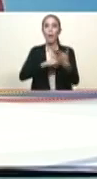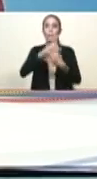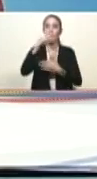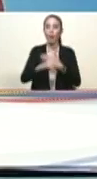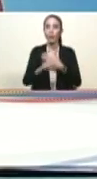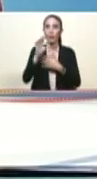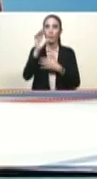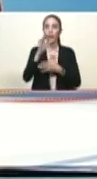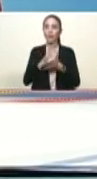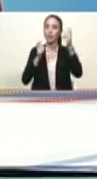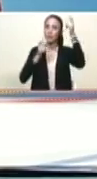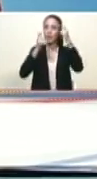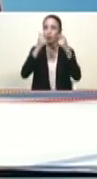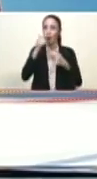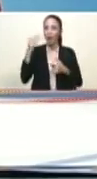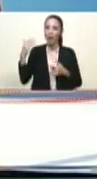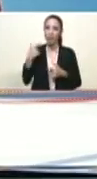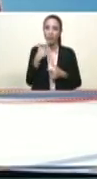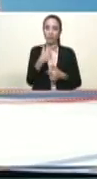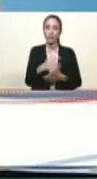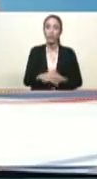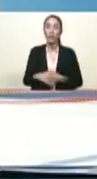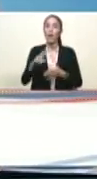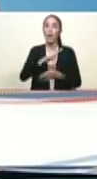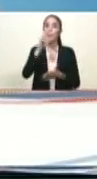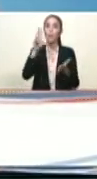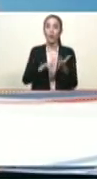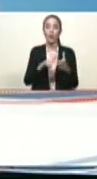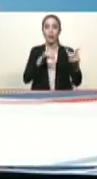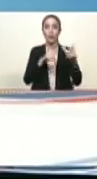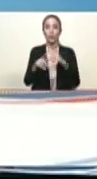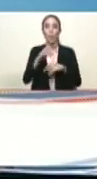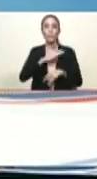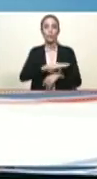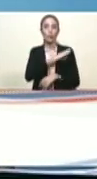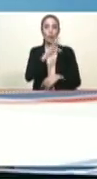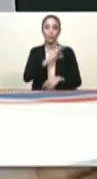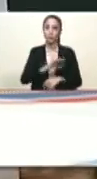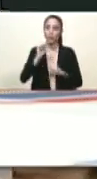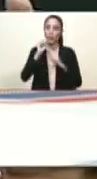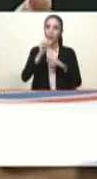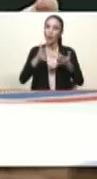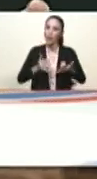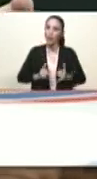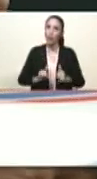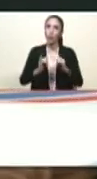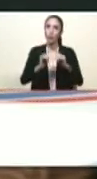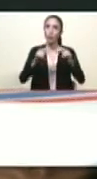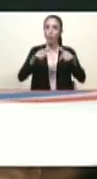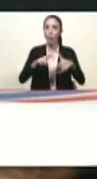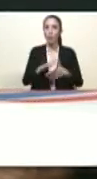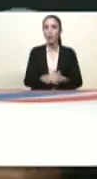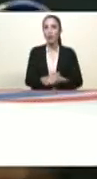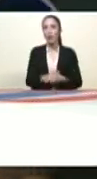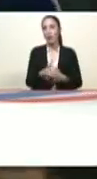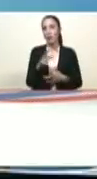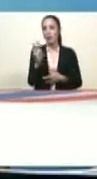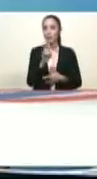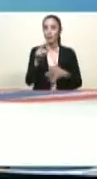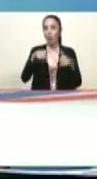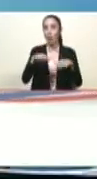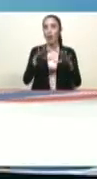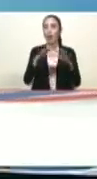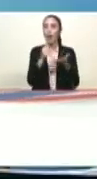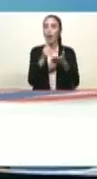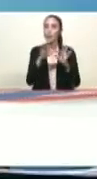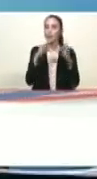nuestro comandante Hugo Chávez. Consolidar las grandes misiones socialistas, Hijos de Venezuela, que hoy es Hogares de la Patria, y En Amor